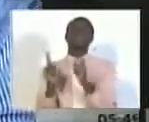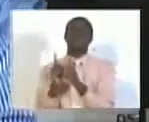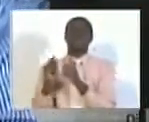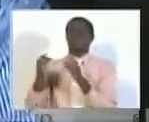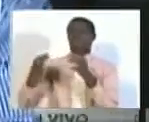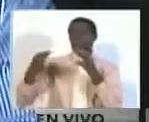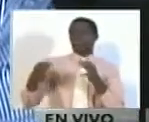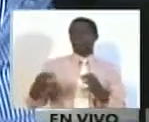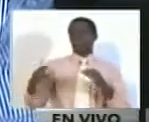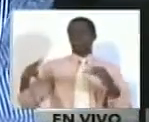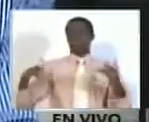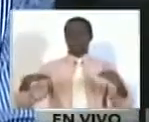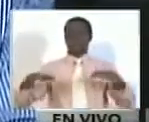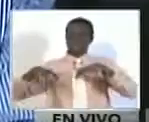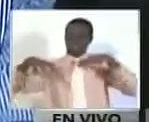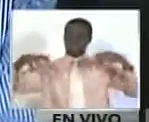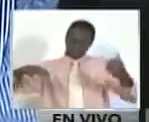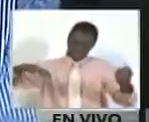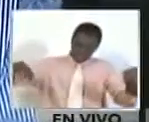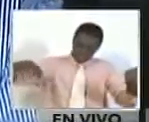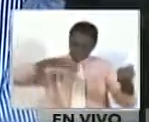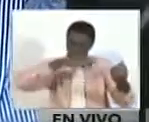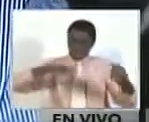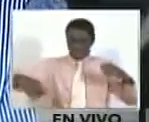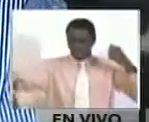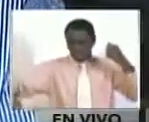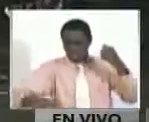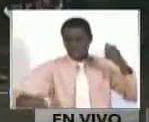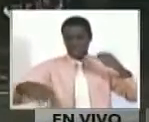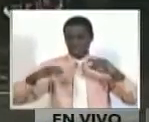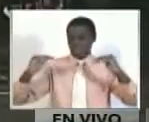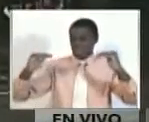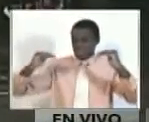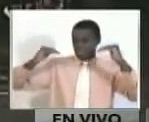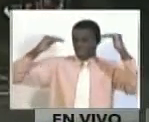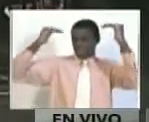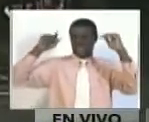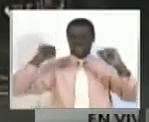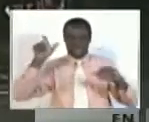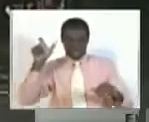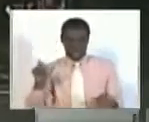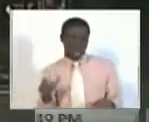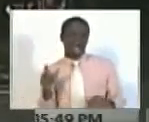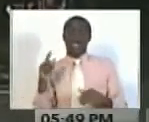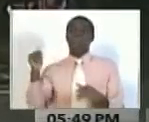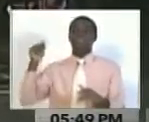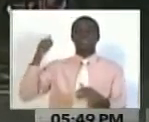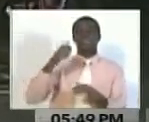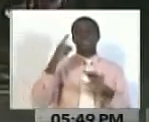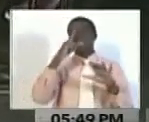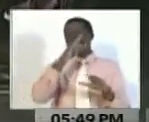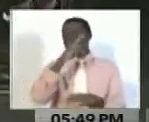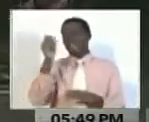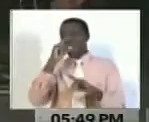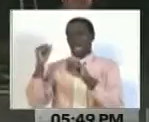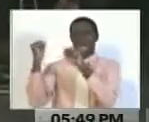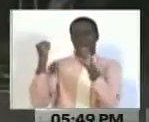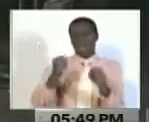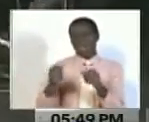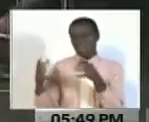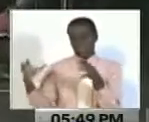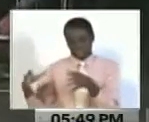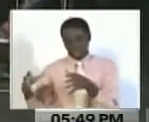música sinfónica venezolana, que es la Cantata Criolla, por el centenario del maestro Antonio Esteves, que cumplía 100 años este año de nacimiento. Y bueno,